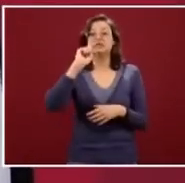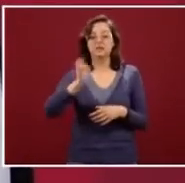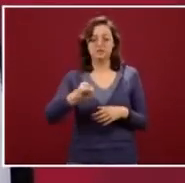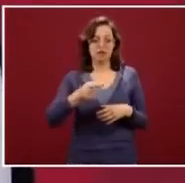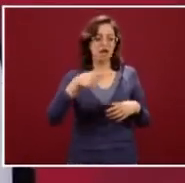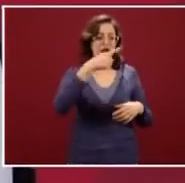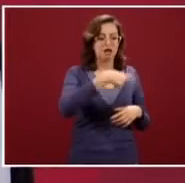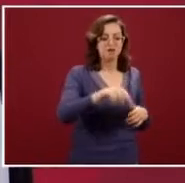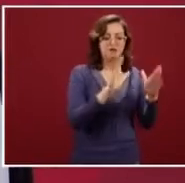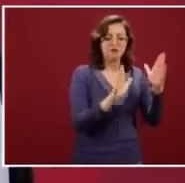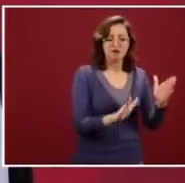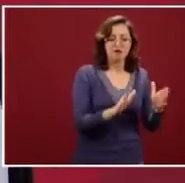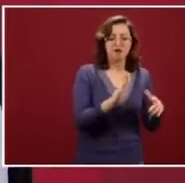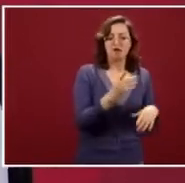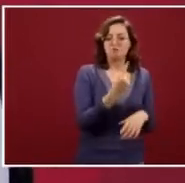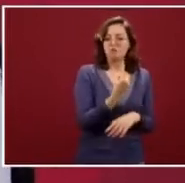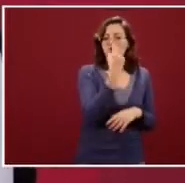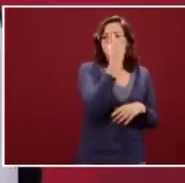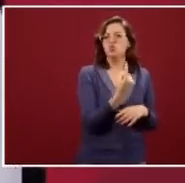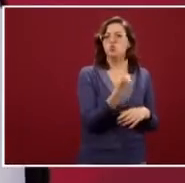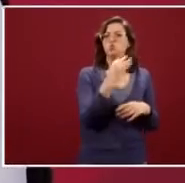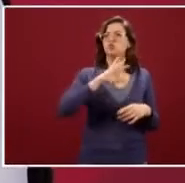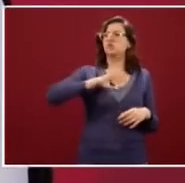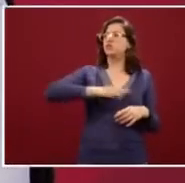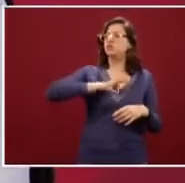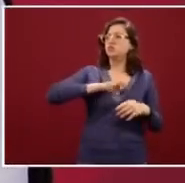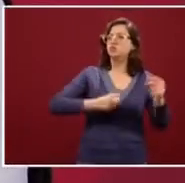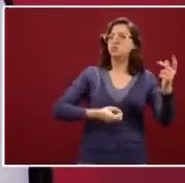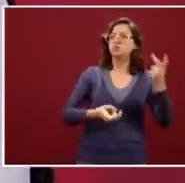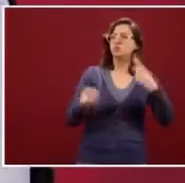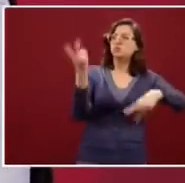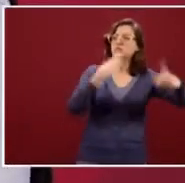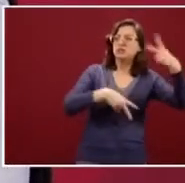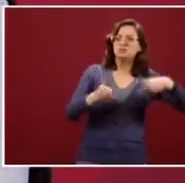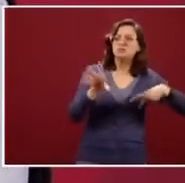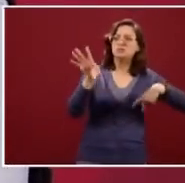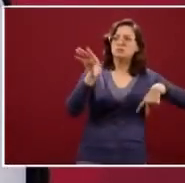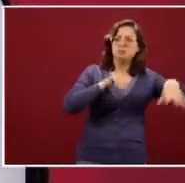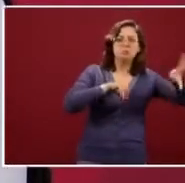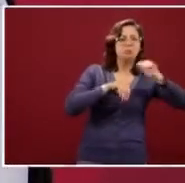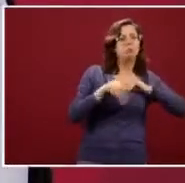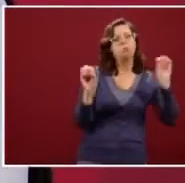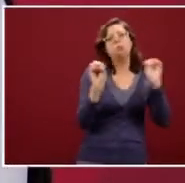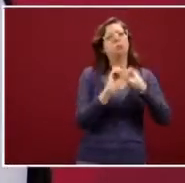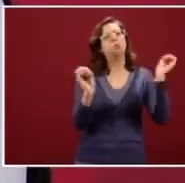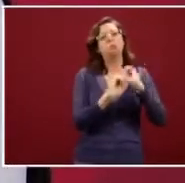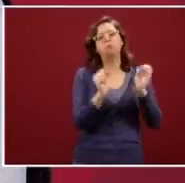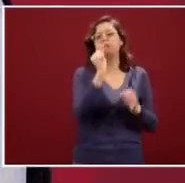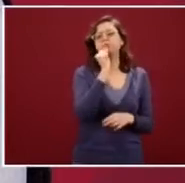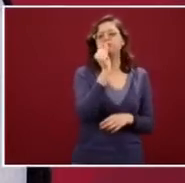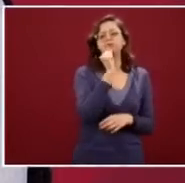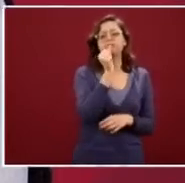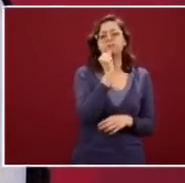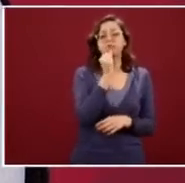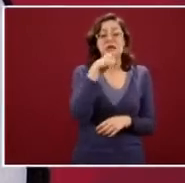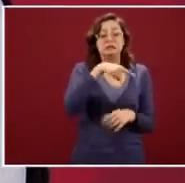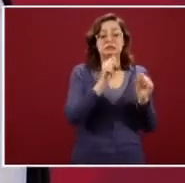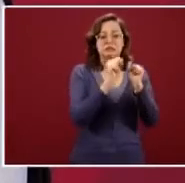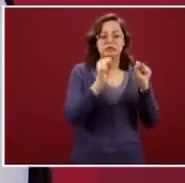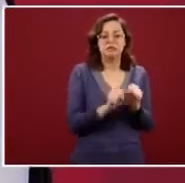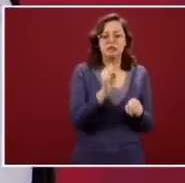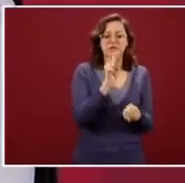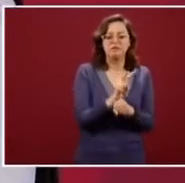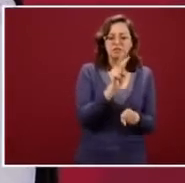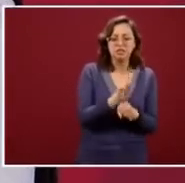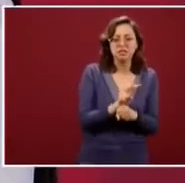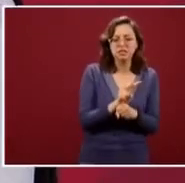país, no había importación como tal, el sistema de vigilancia epidemiológica, su principal objetivo era precisamente